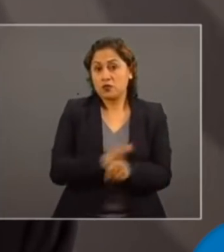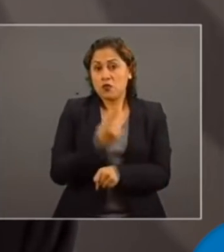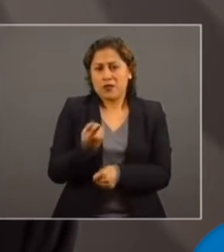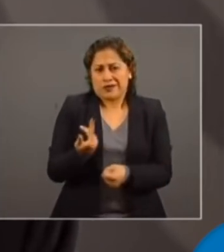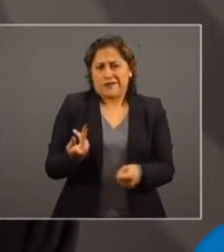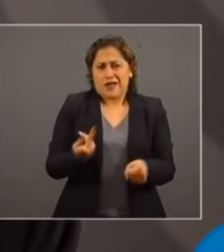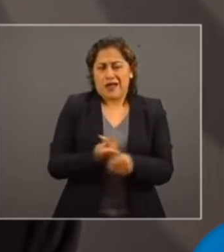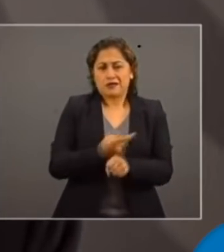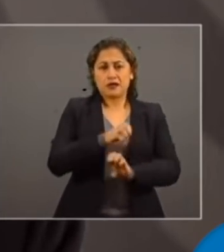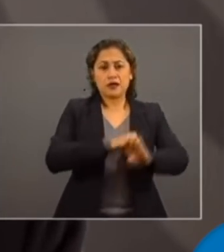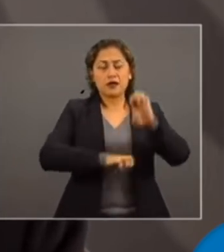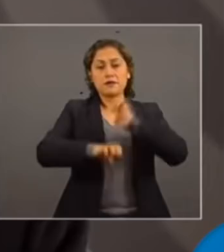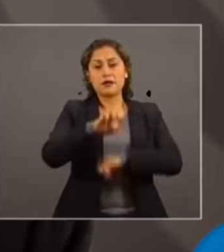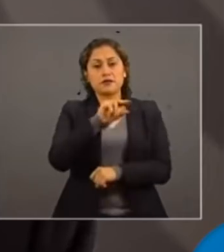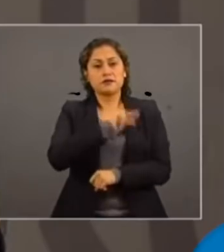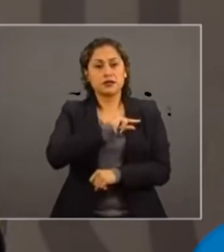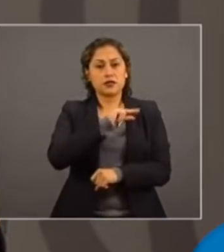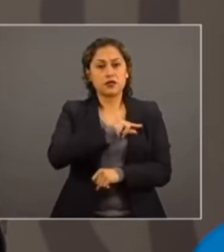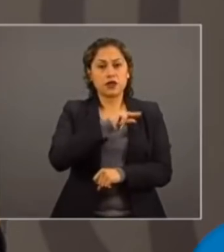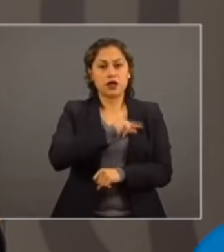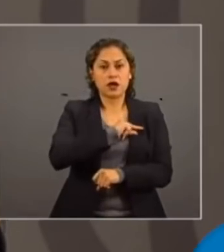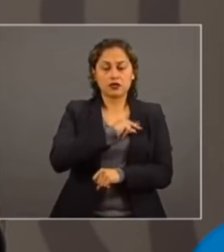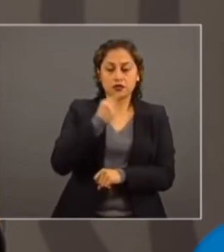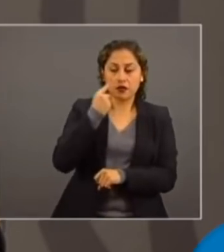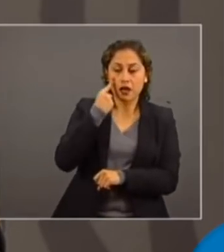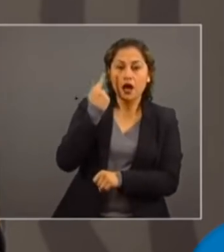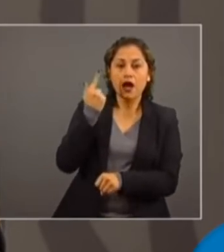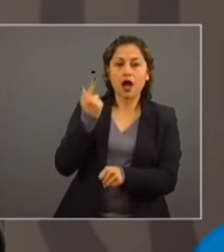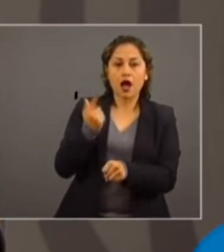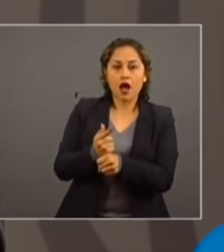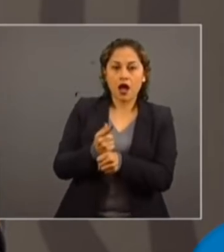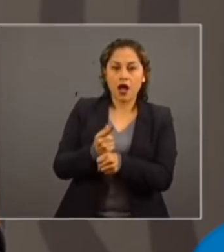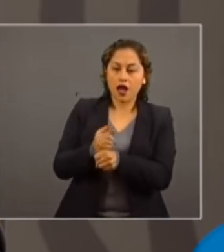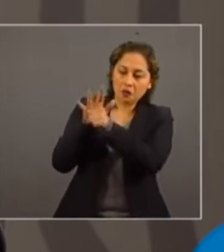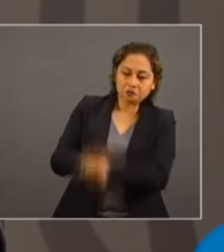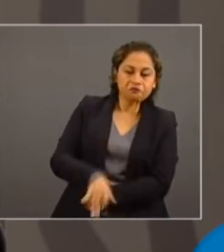particulares silenciar censurar